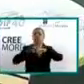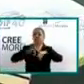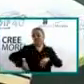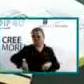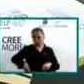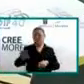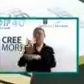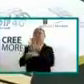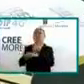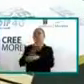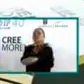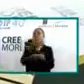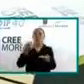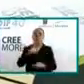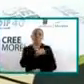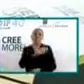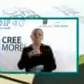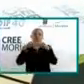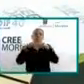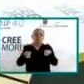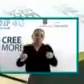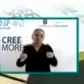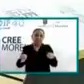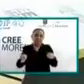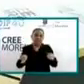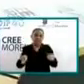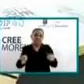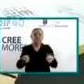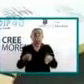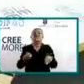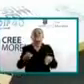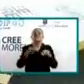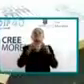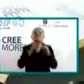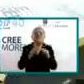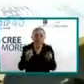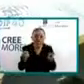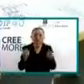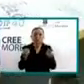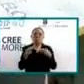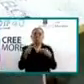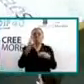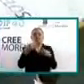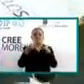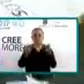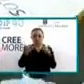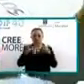mis hijos, a mis nueras, a mis nietos, a mis compañeros de gabinete. Yo quiero decir lo